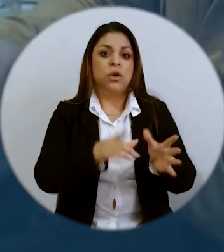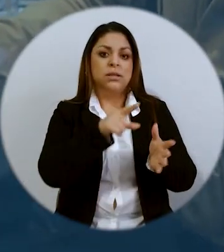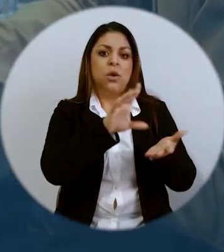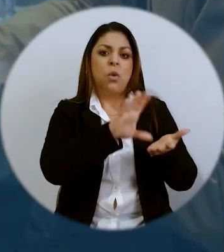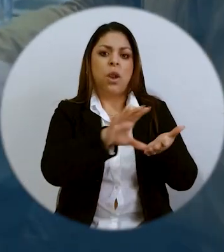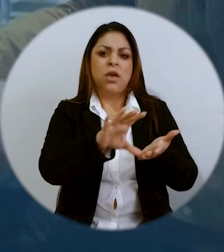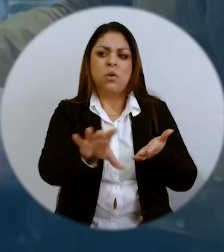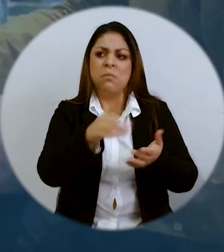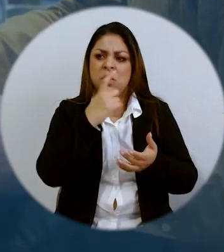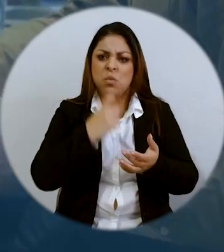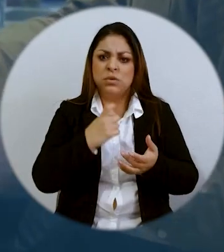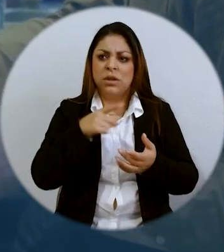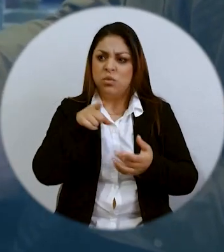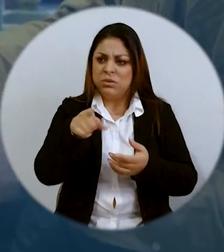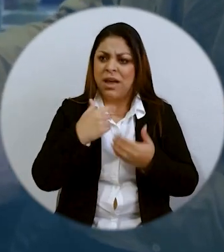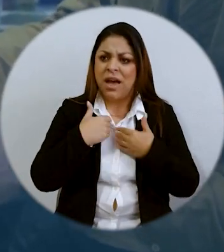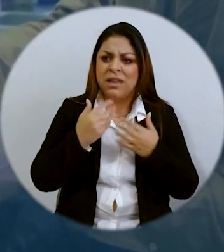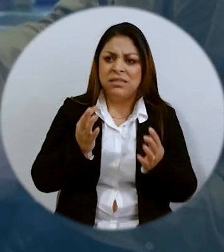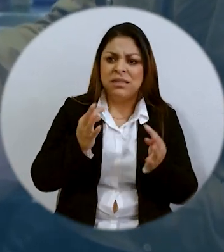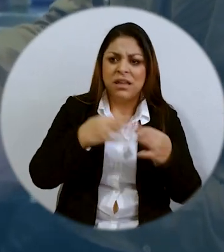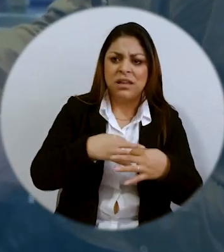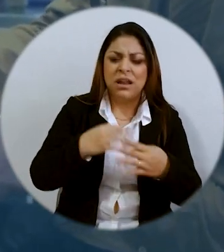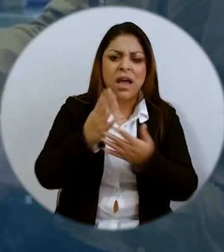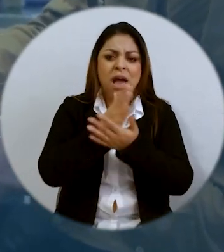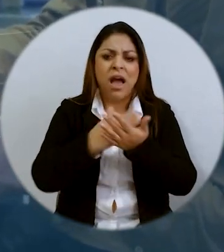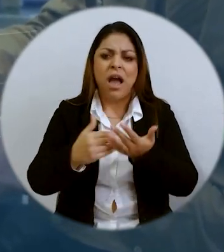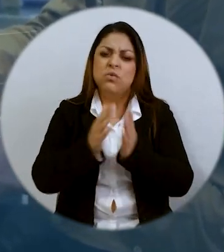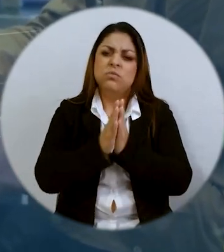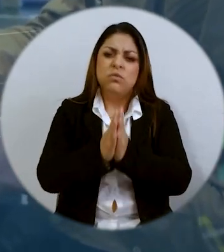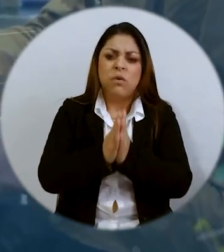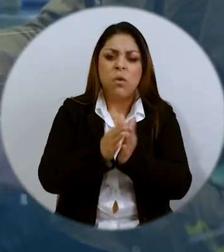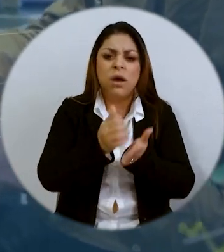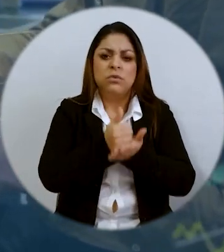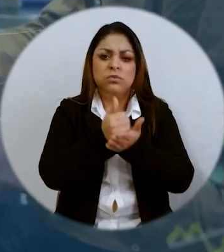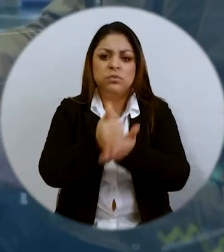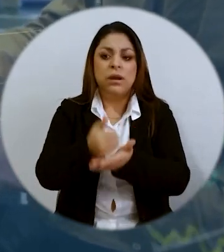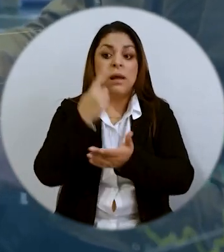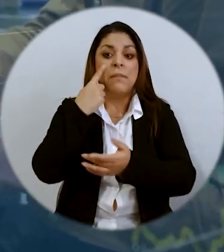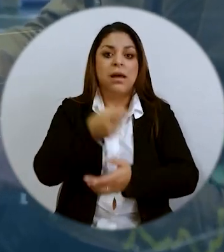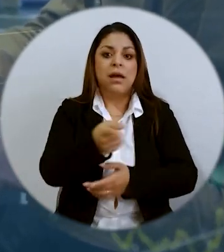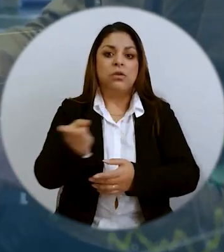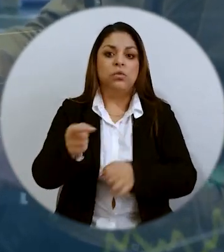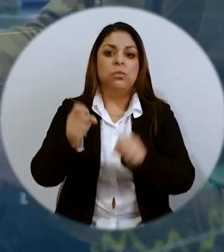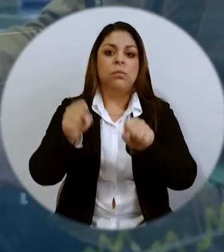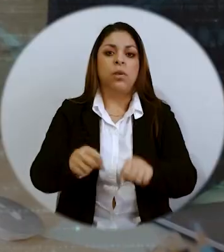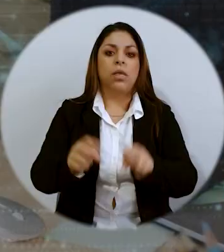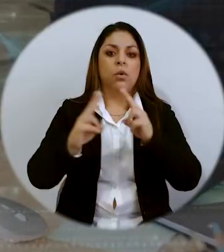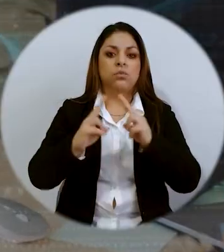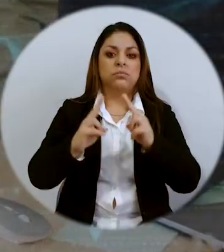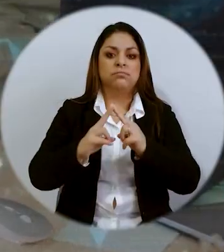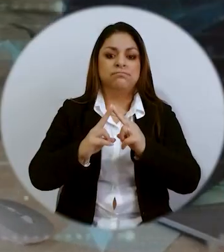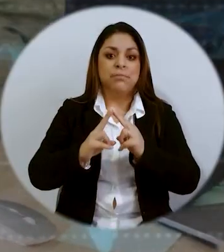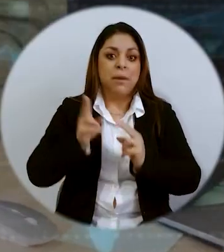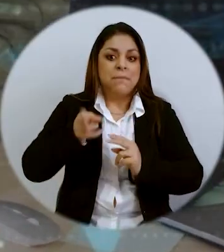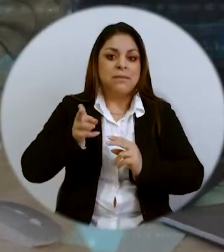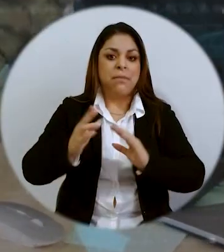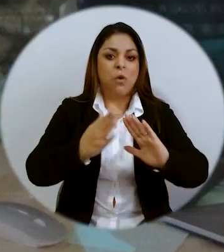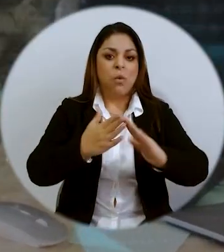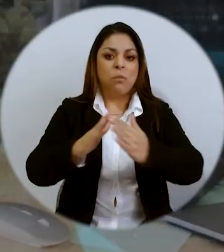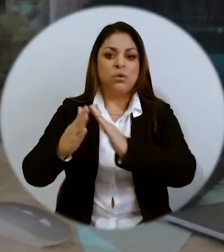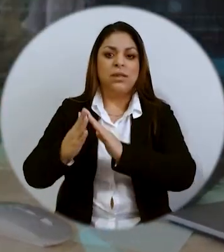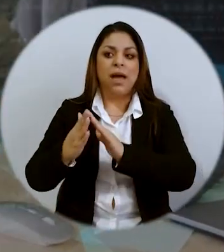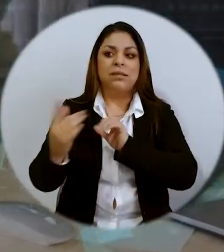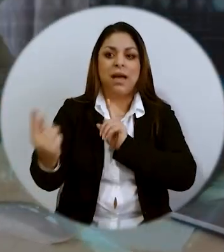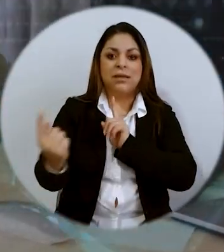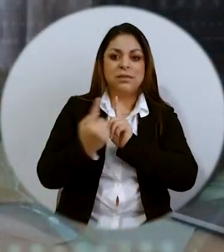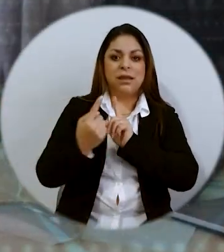los colegios, ¿ustedes tienen algún taller? Las orientadoras nos dicen, ¿hay algo que nos puedan ayudar para que ellas puedan conocer? Entonces la misma